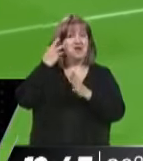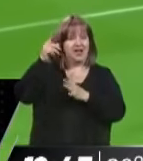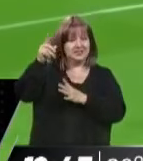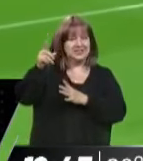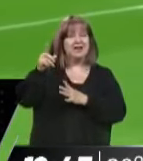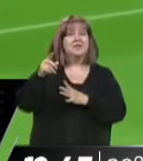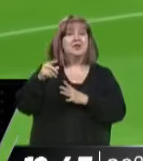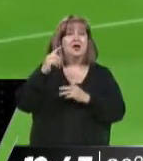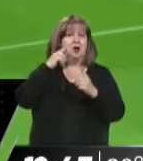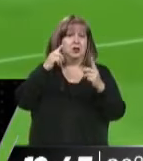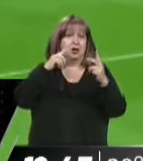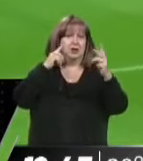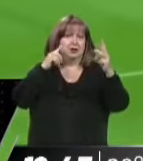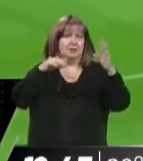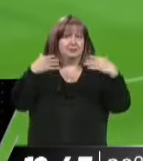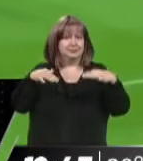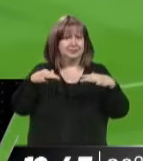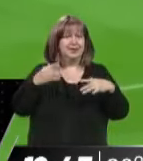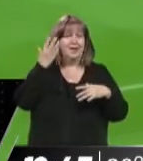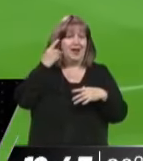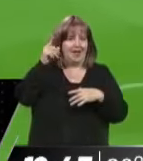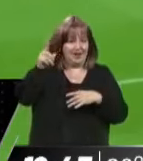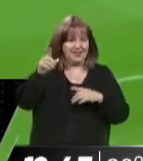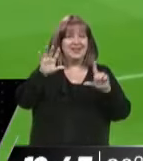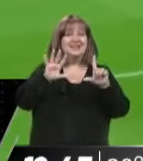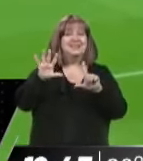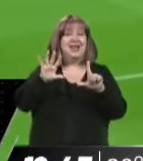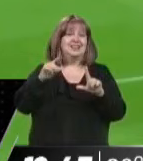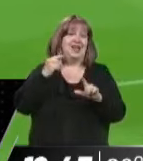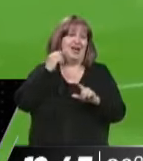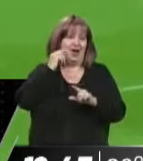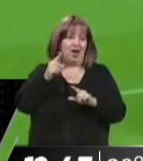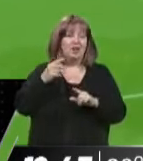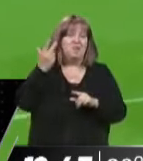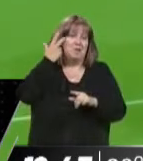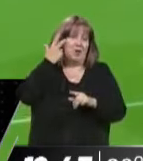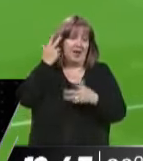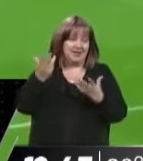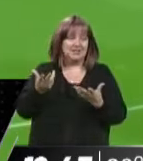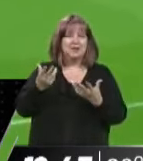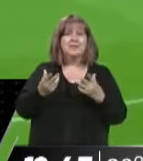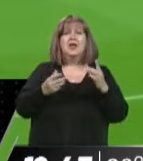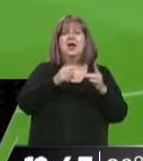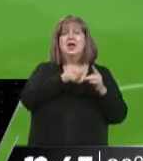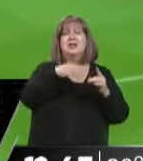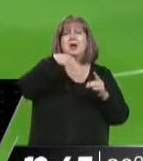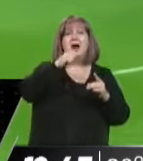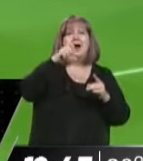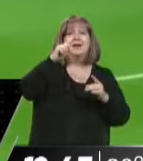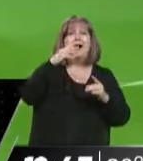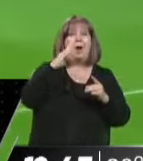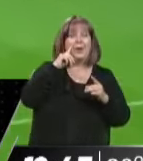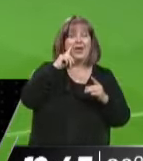Europa, y una goleada histórica para el equipo francés. Y esto demuestra el buen momento de Messi, ¿no? El rival es el Maccabi, un equipo